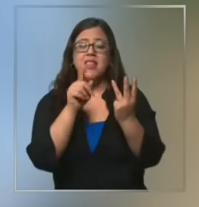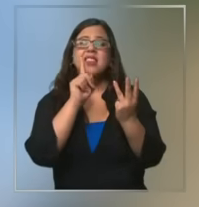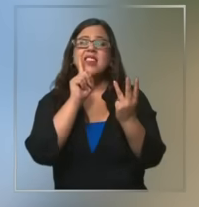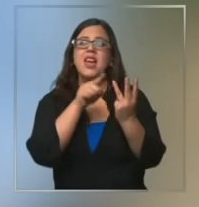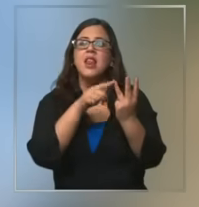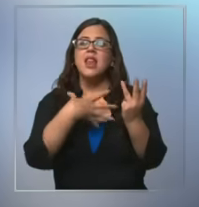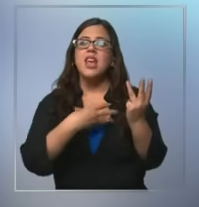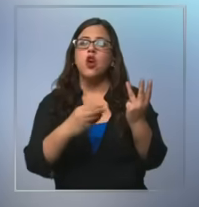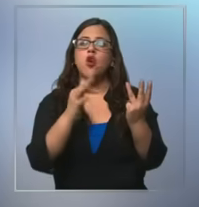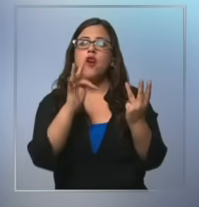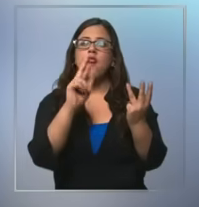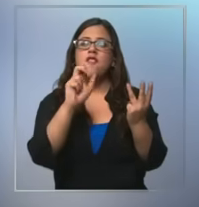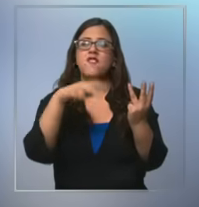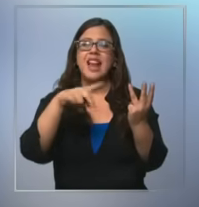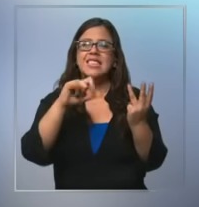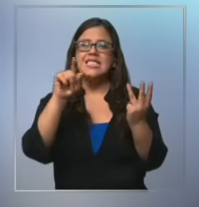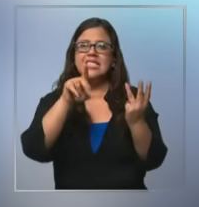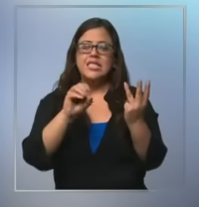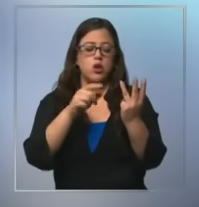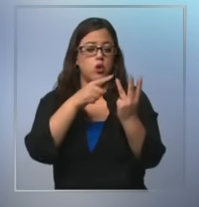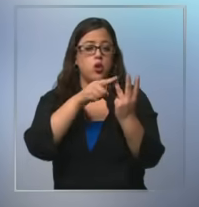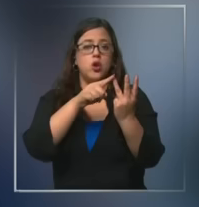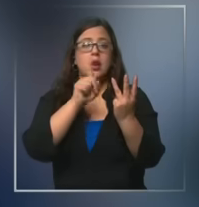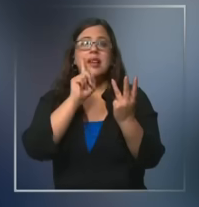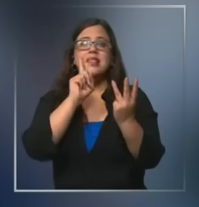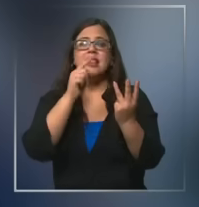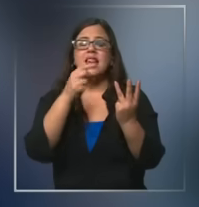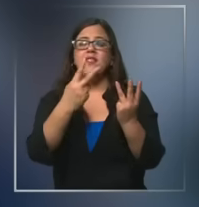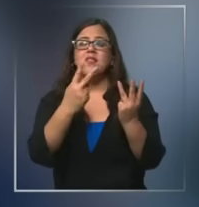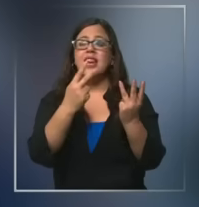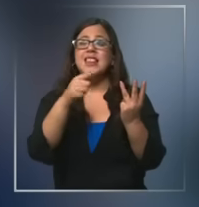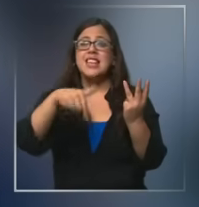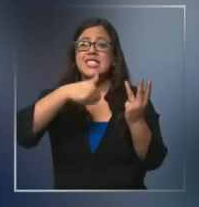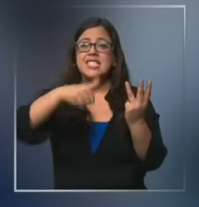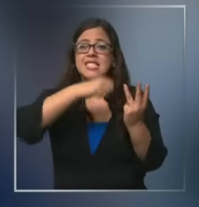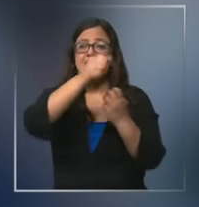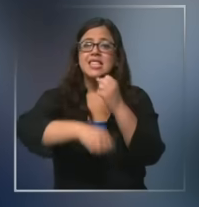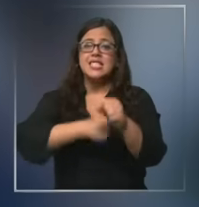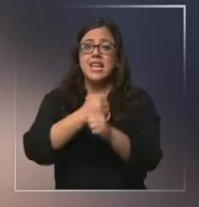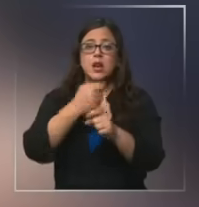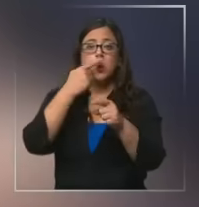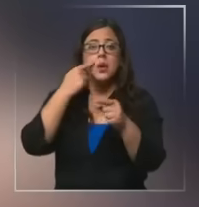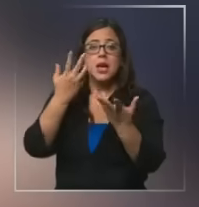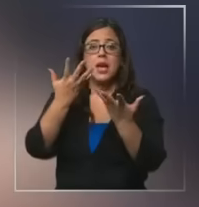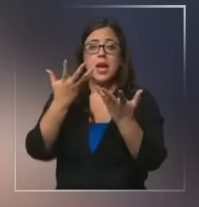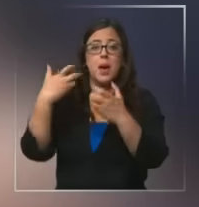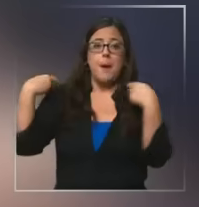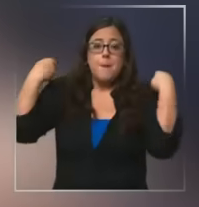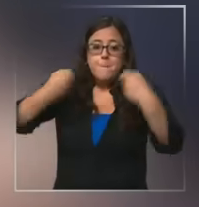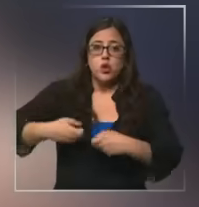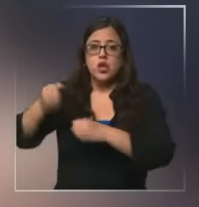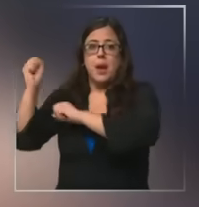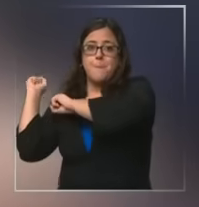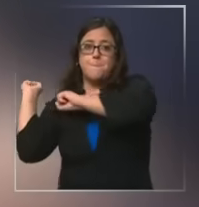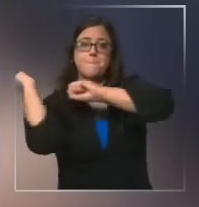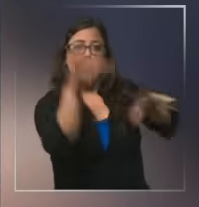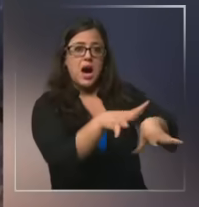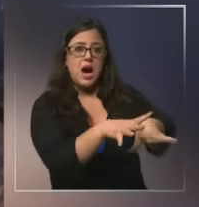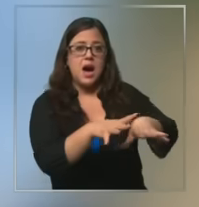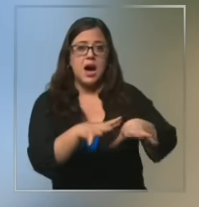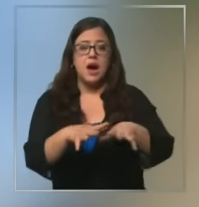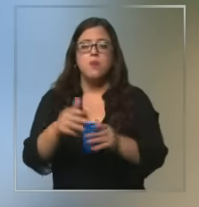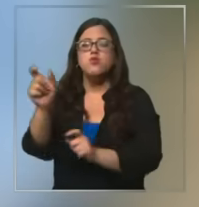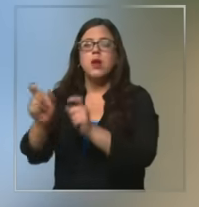Francisco Mora, de 16 años de edad, queda herido. Él les lanza por una de las ventanas una mochila, dado que estos individuos